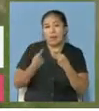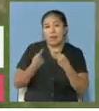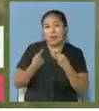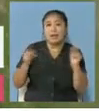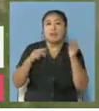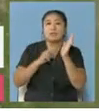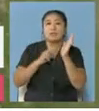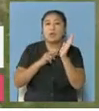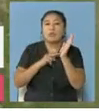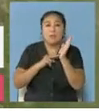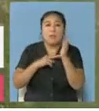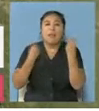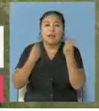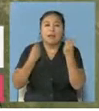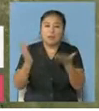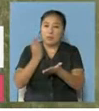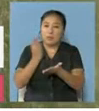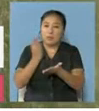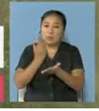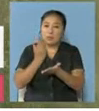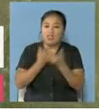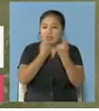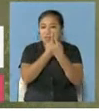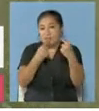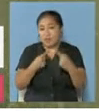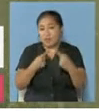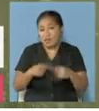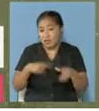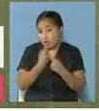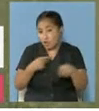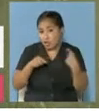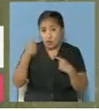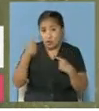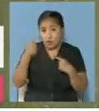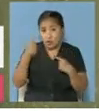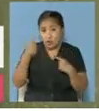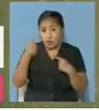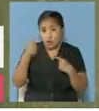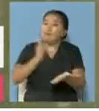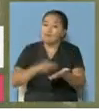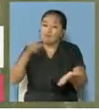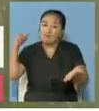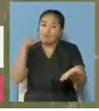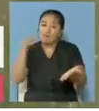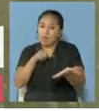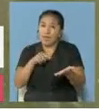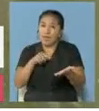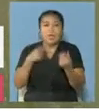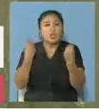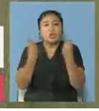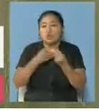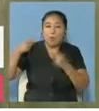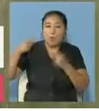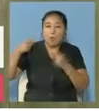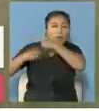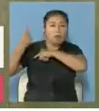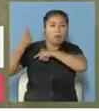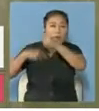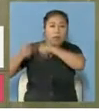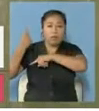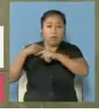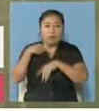impedidas de seguir produciendo distintas producciones porque la carga impositiva y la maraña burocrática que implica esa